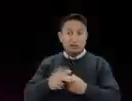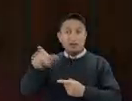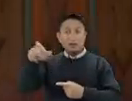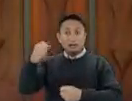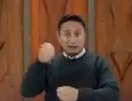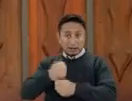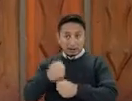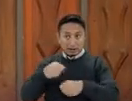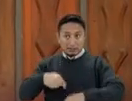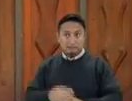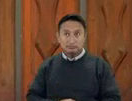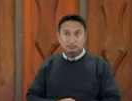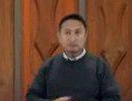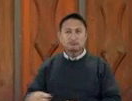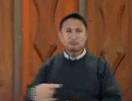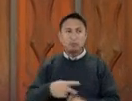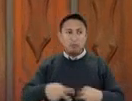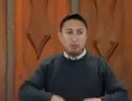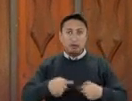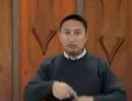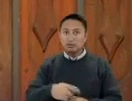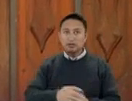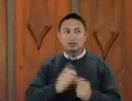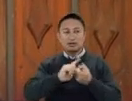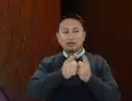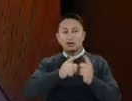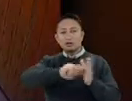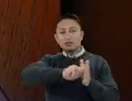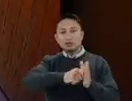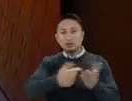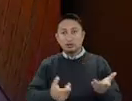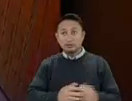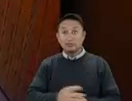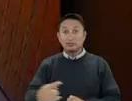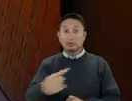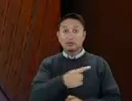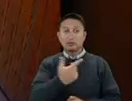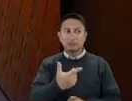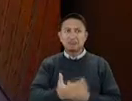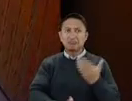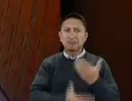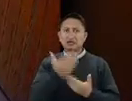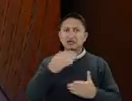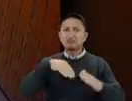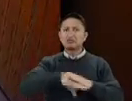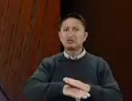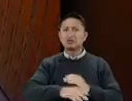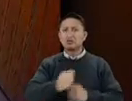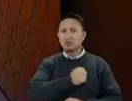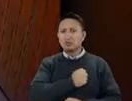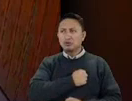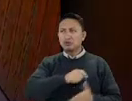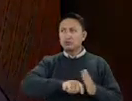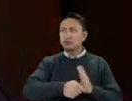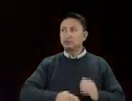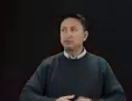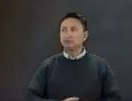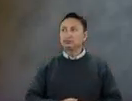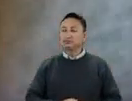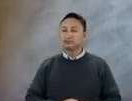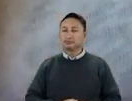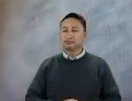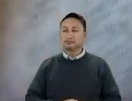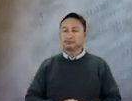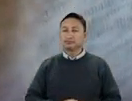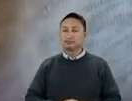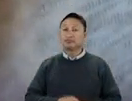maestro. Quienes viven allí tuvieron que cambiar la chapa de la puerta, pues los zampones ingresaron como si fuesen dueños de casa.